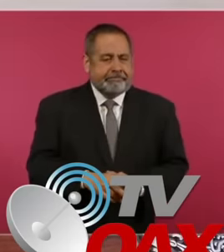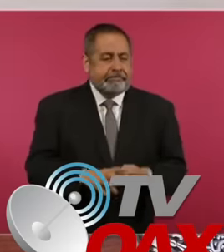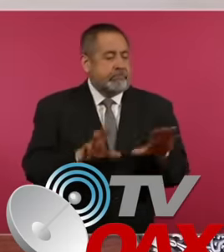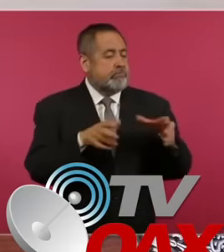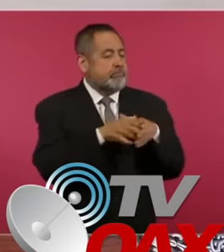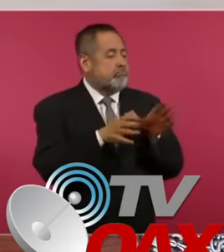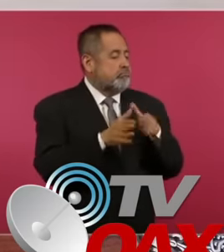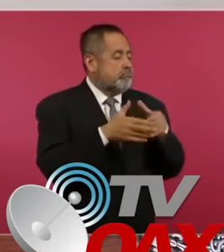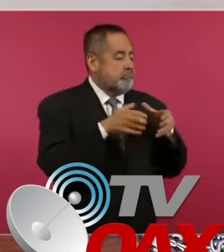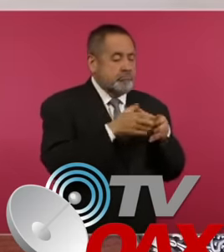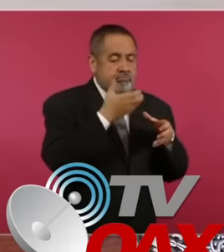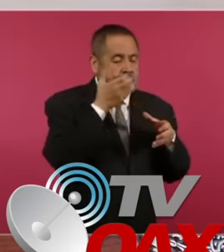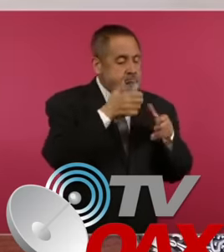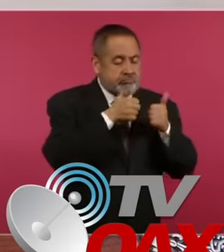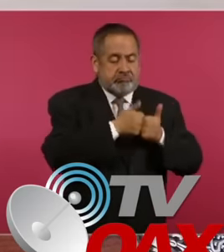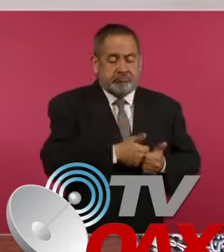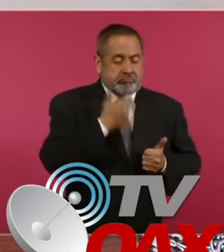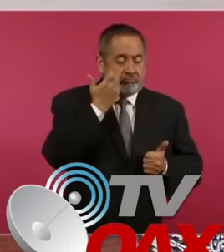conservador.